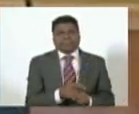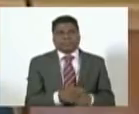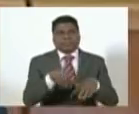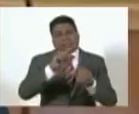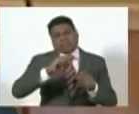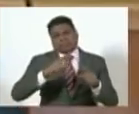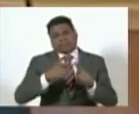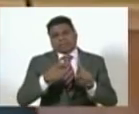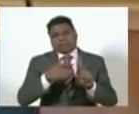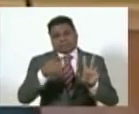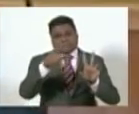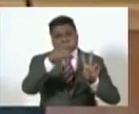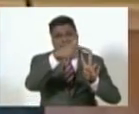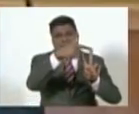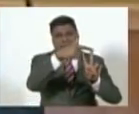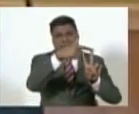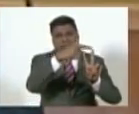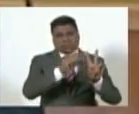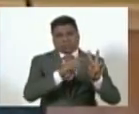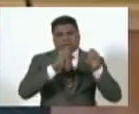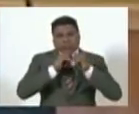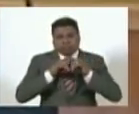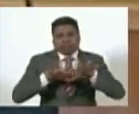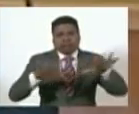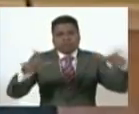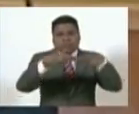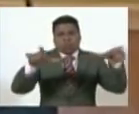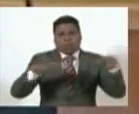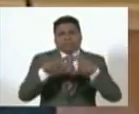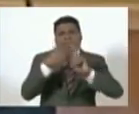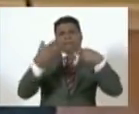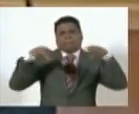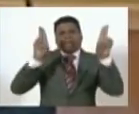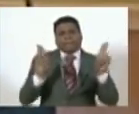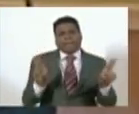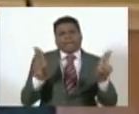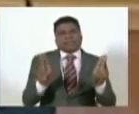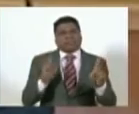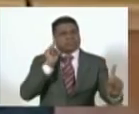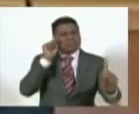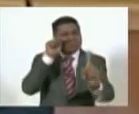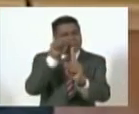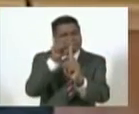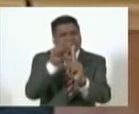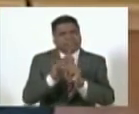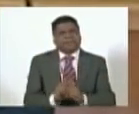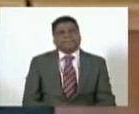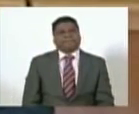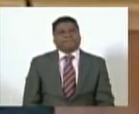expansión y consolidación de los cuadrantes de paz. Y tenemos una meta de